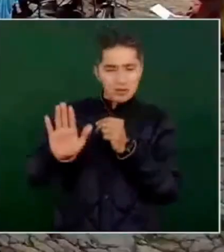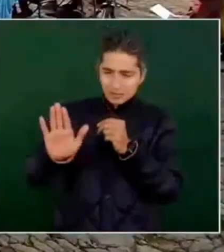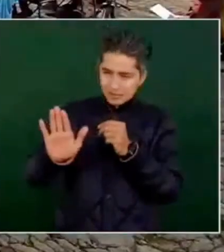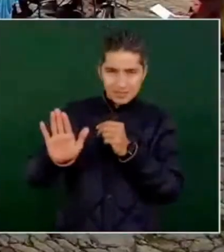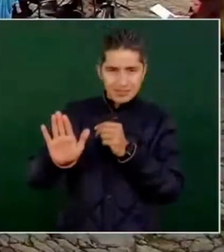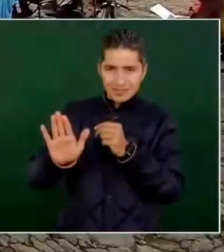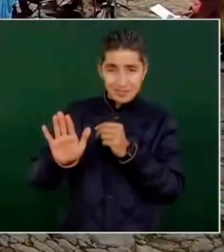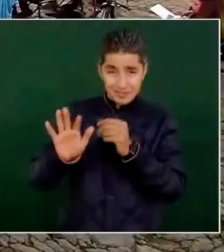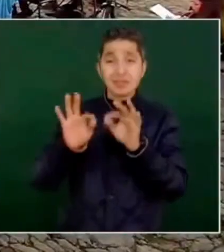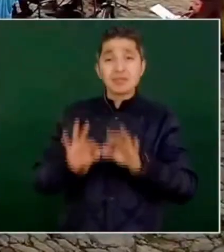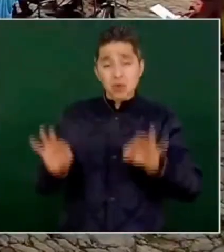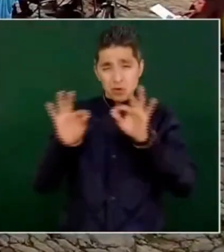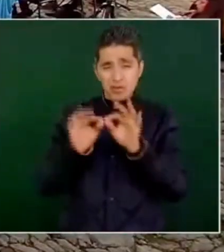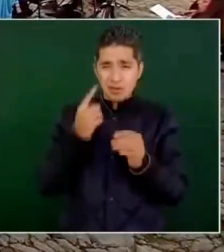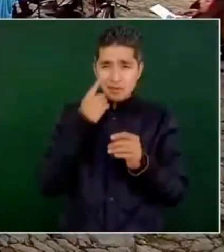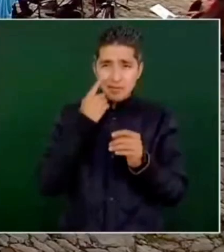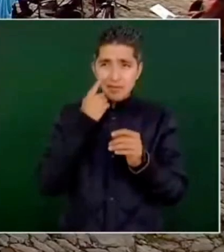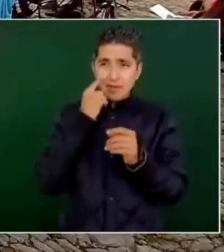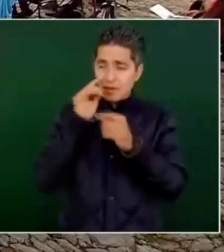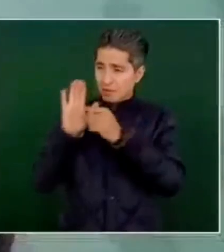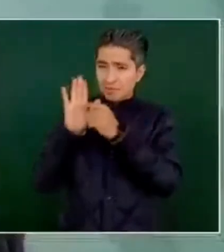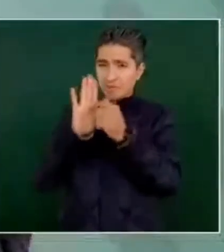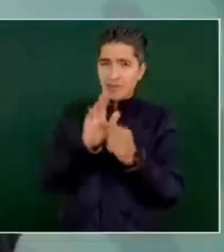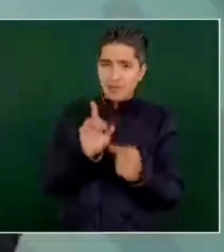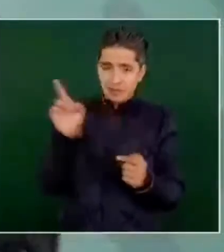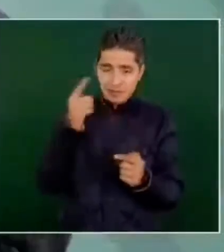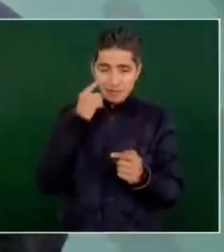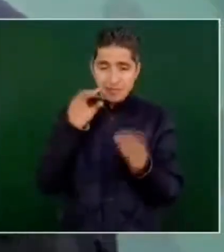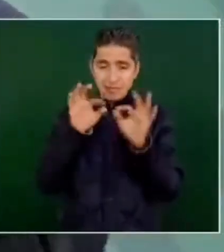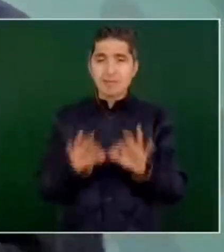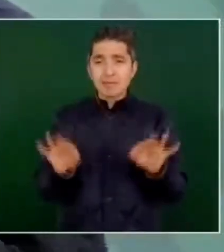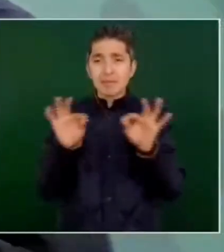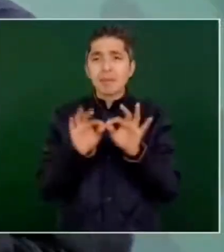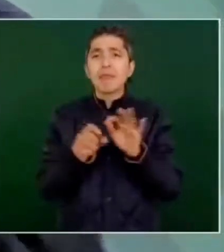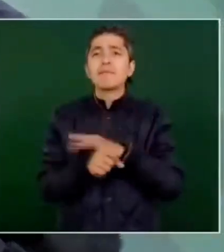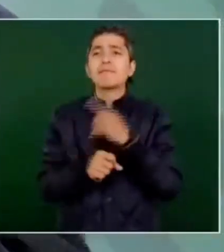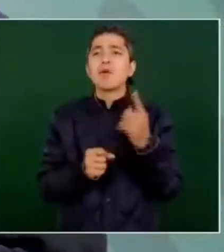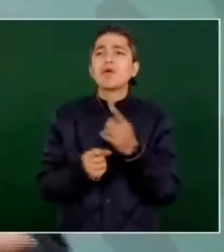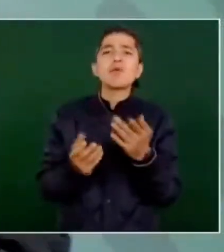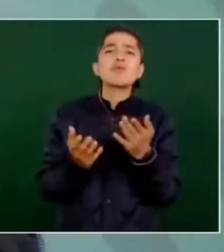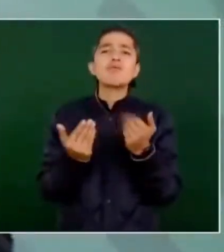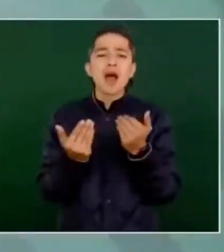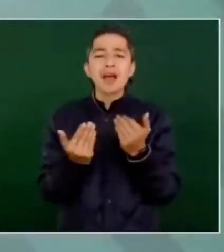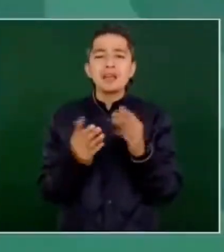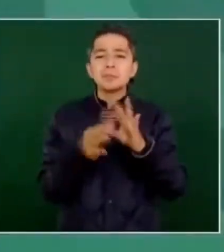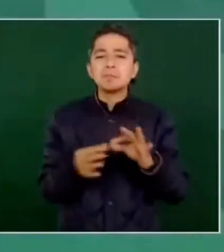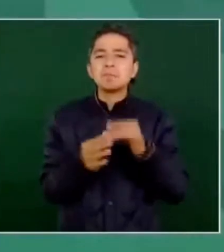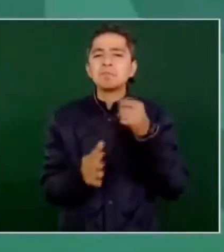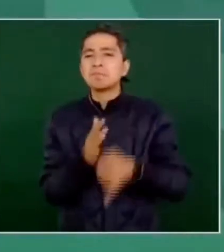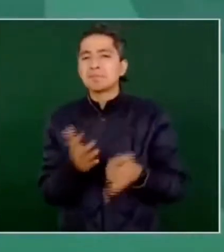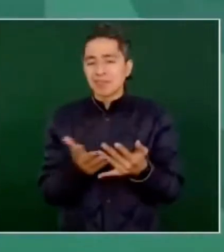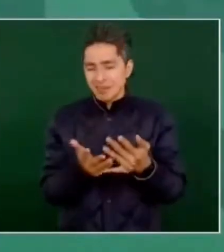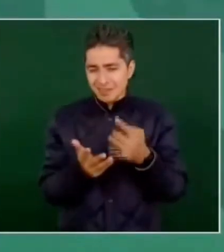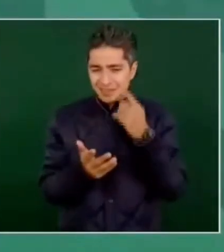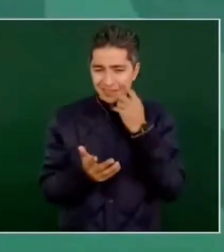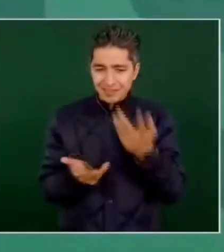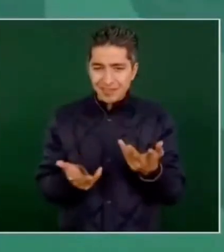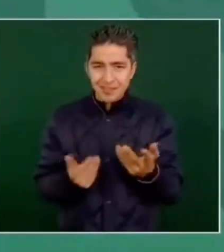que es importante, porque si no, no hay texto sin contexto. O